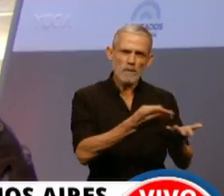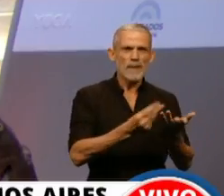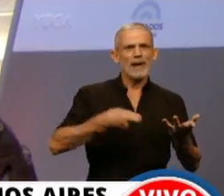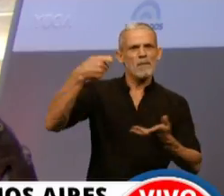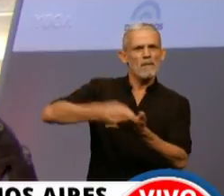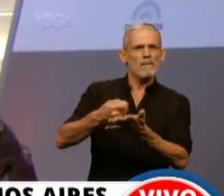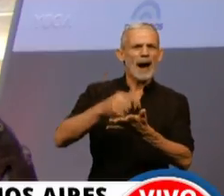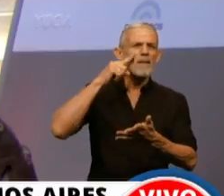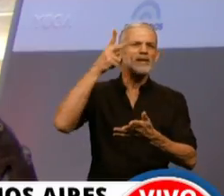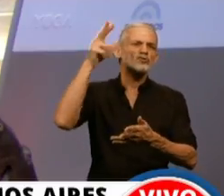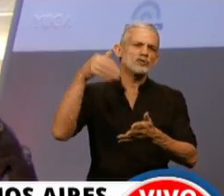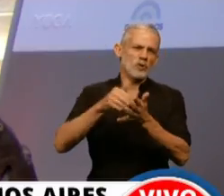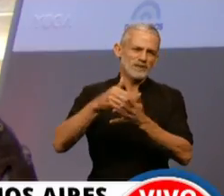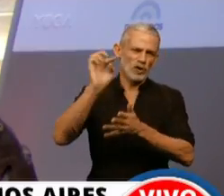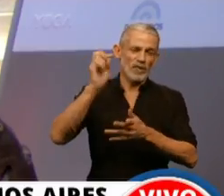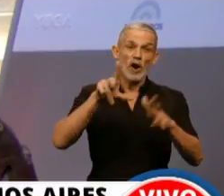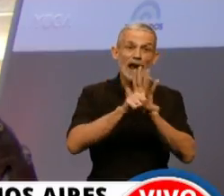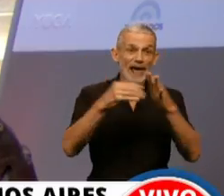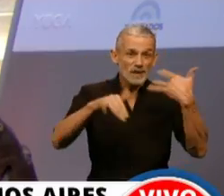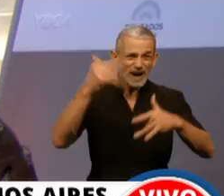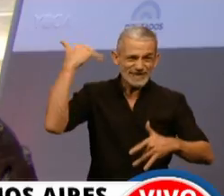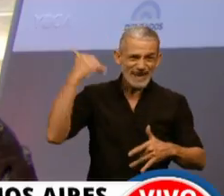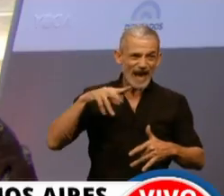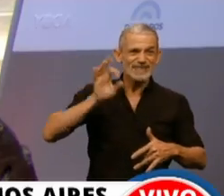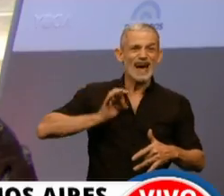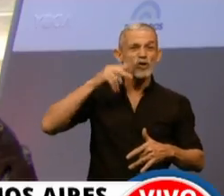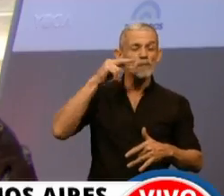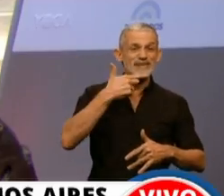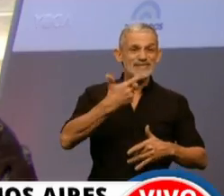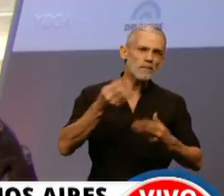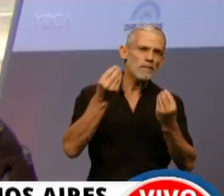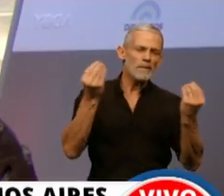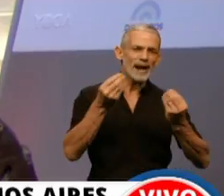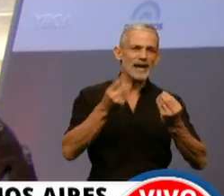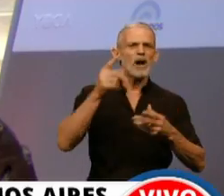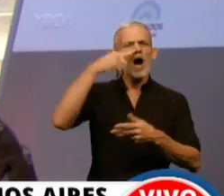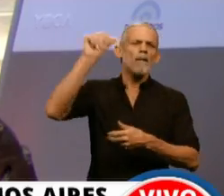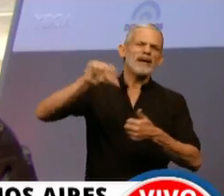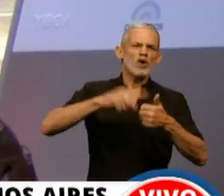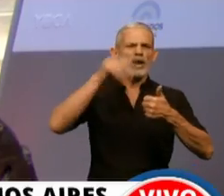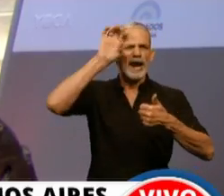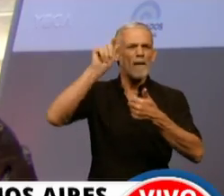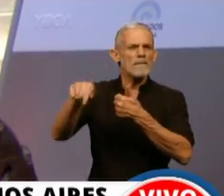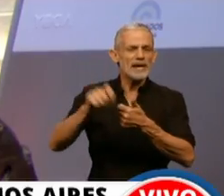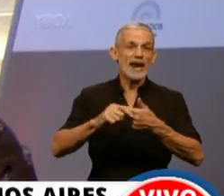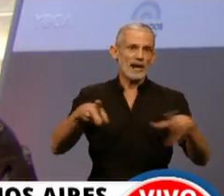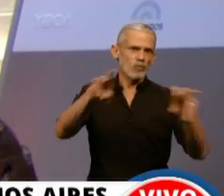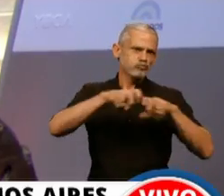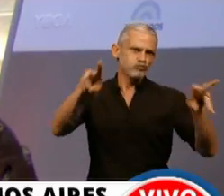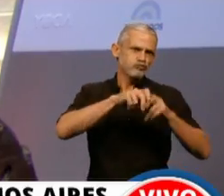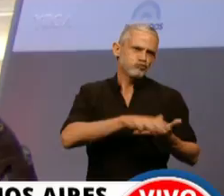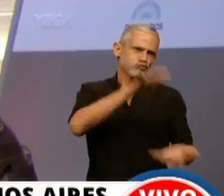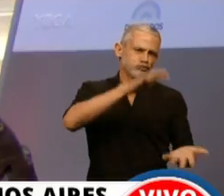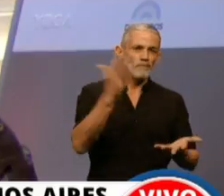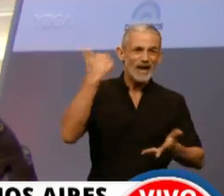una ley de emergencia que en ese momento era para salvar las ganancias de las petroleras la minera todo esto ya lo dijimos